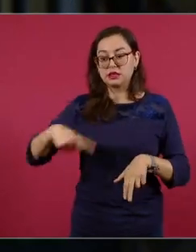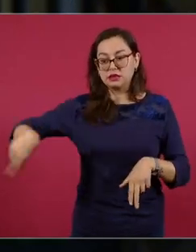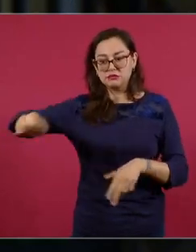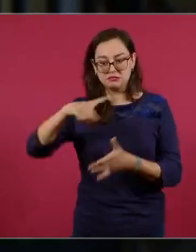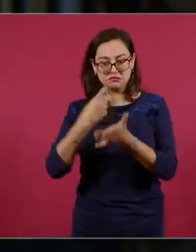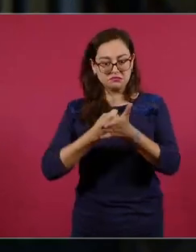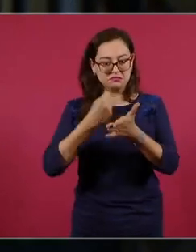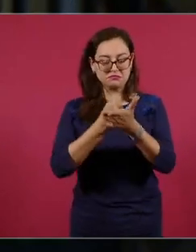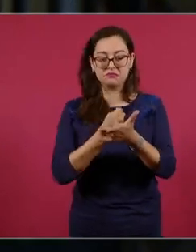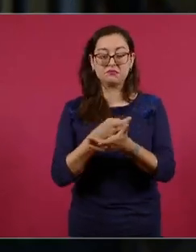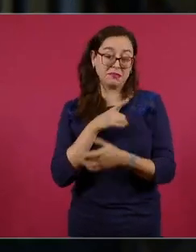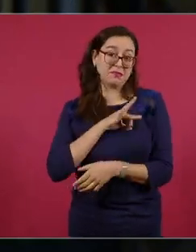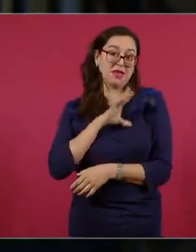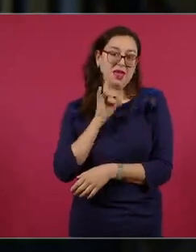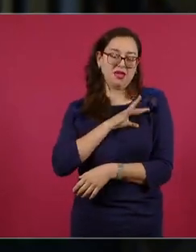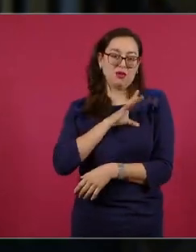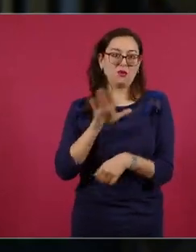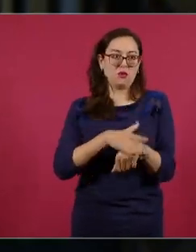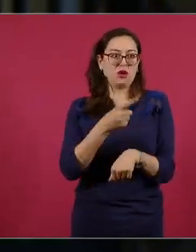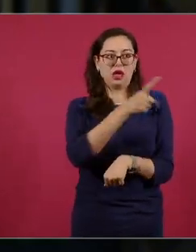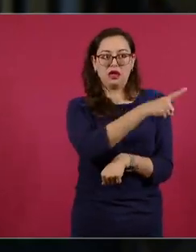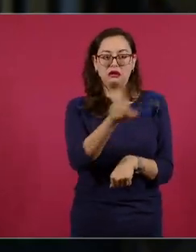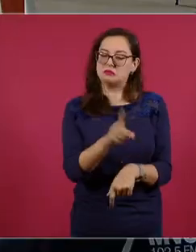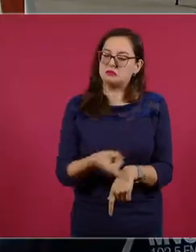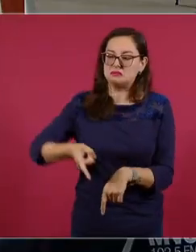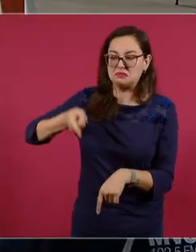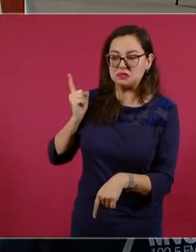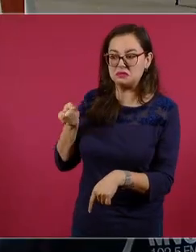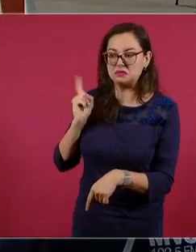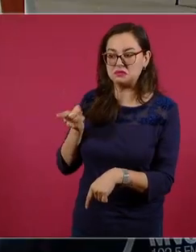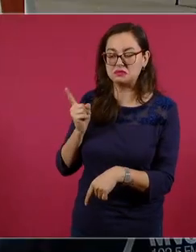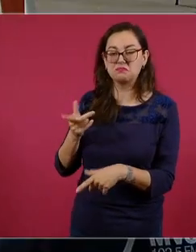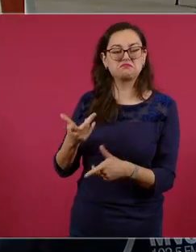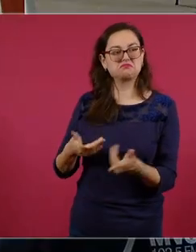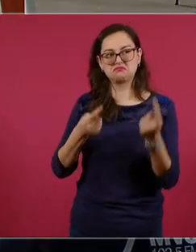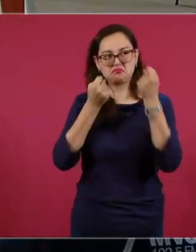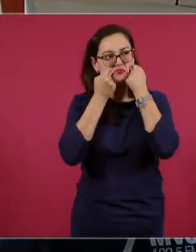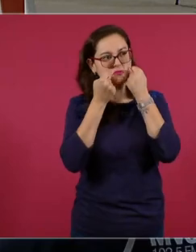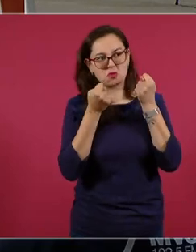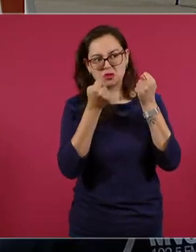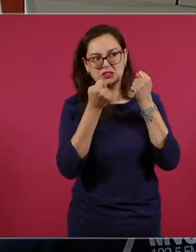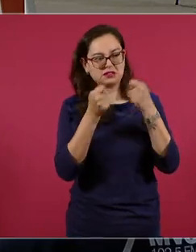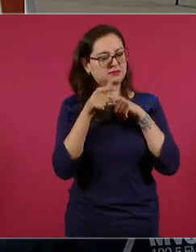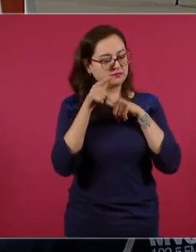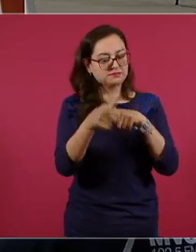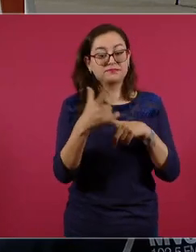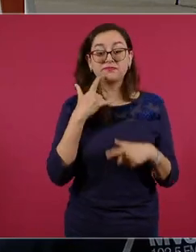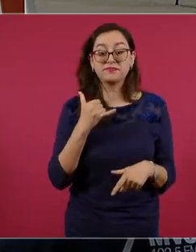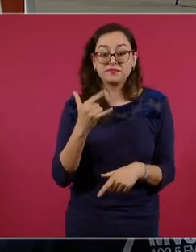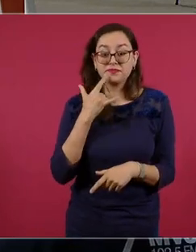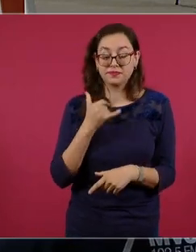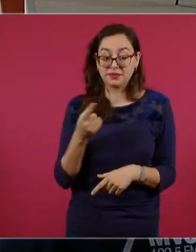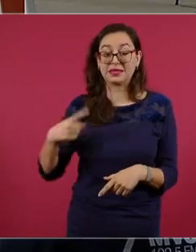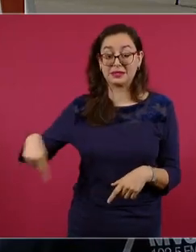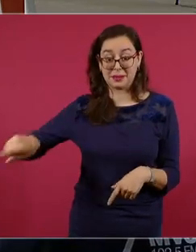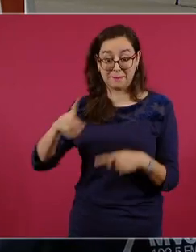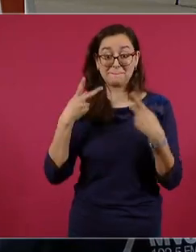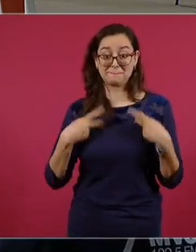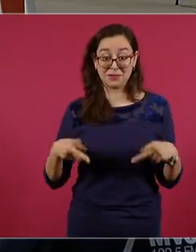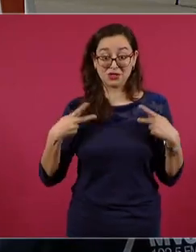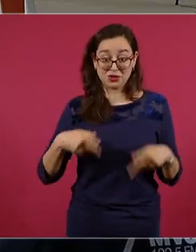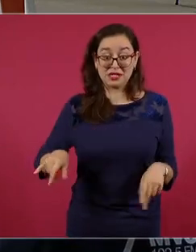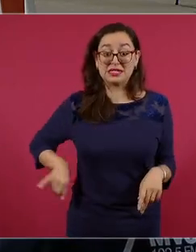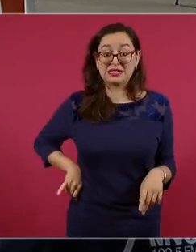a desistir pese a las amenazas que ha recibido por parte de ahí de las personas que están interesadas en que ya